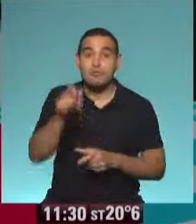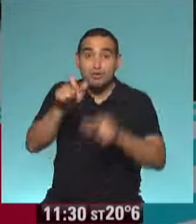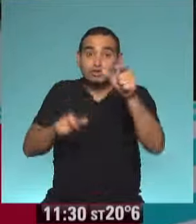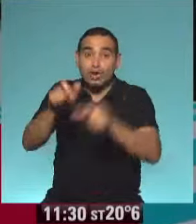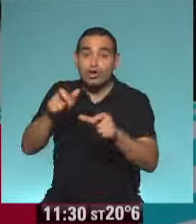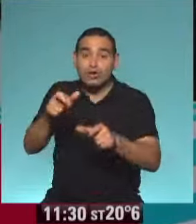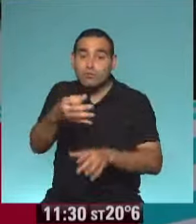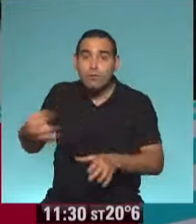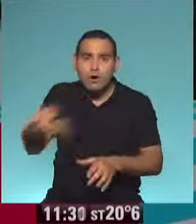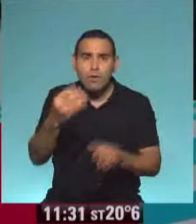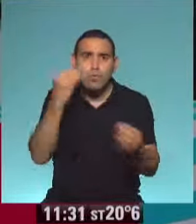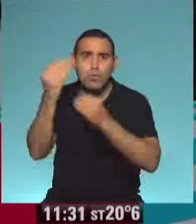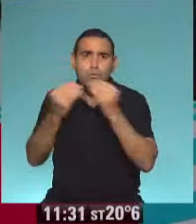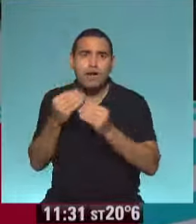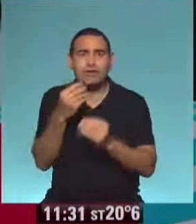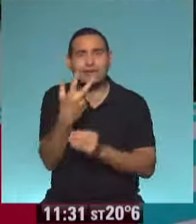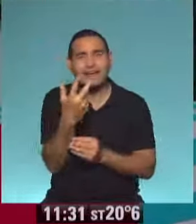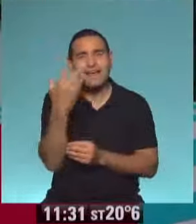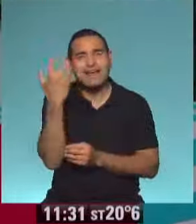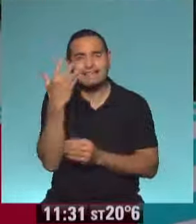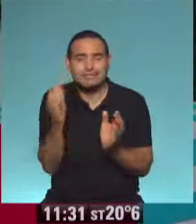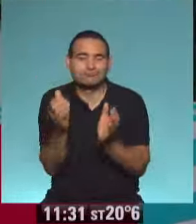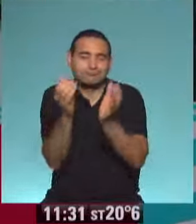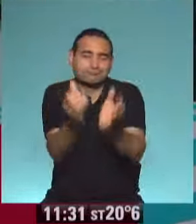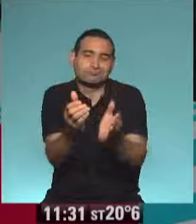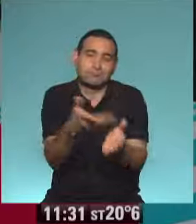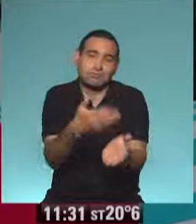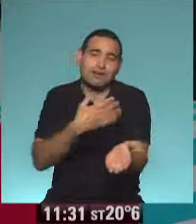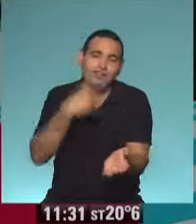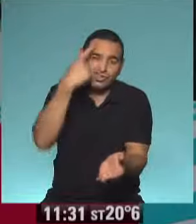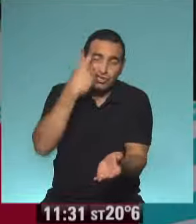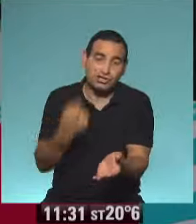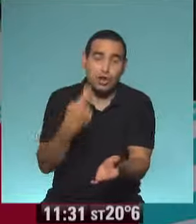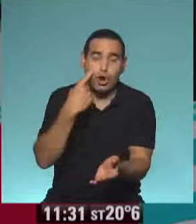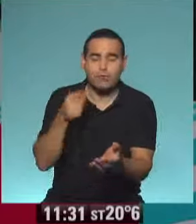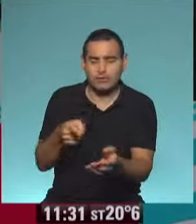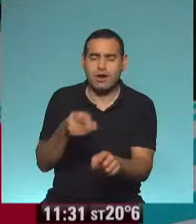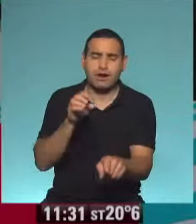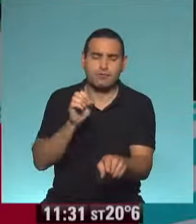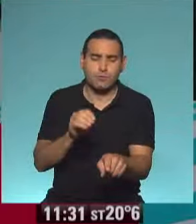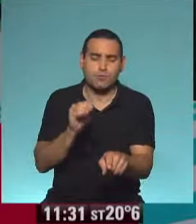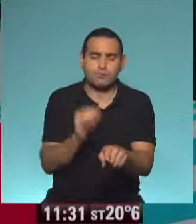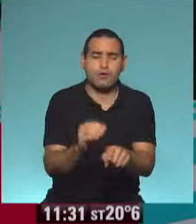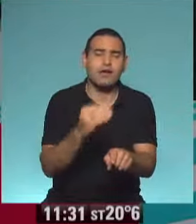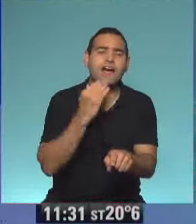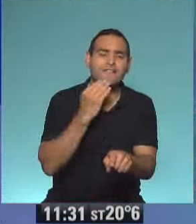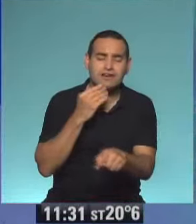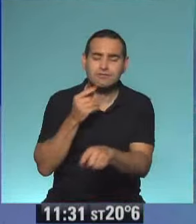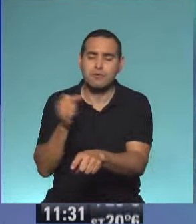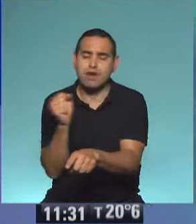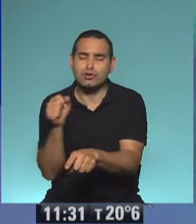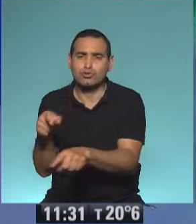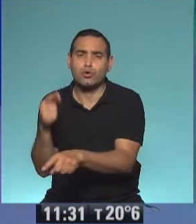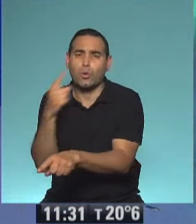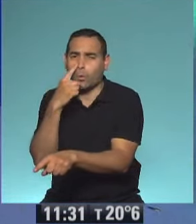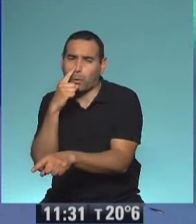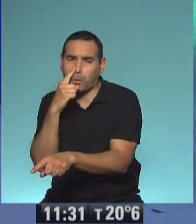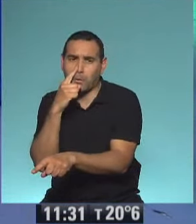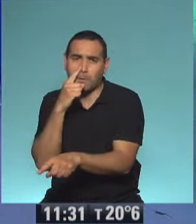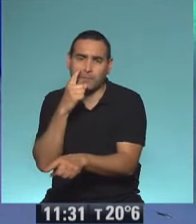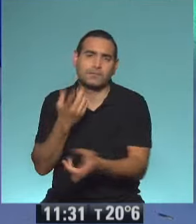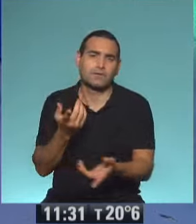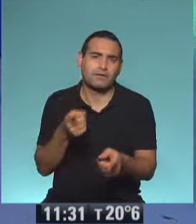bastante preocupados, le regalaron 3 gatitos para que le hiciesen compañía. Él los llamó Abril, Mayo y Junio, pensando en que los días resultaban casi